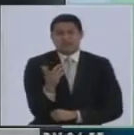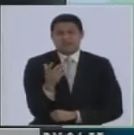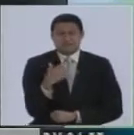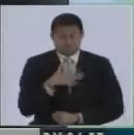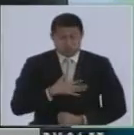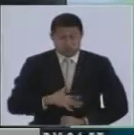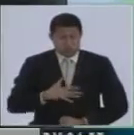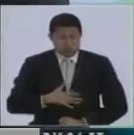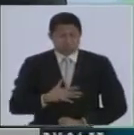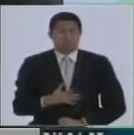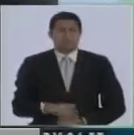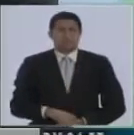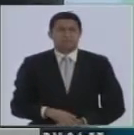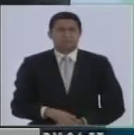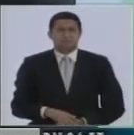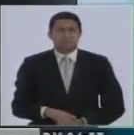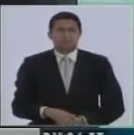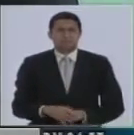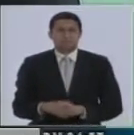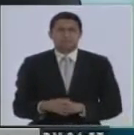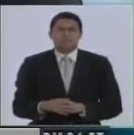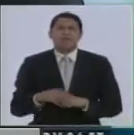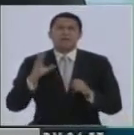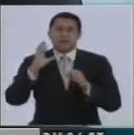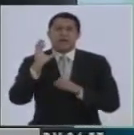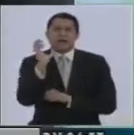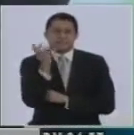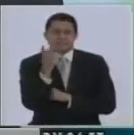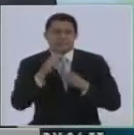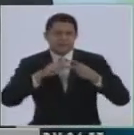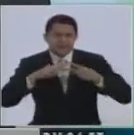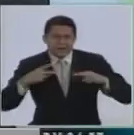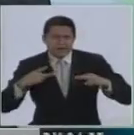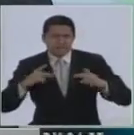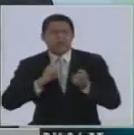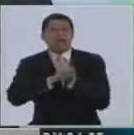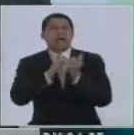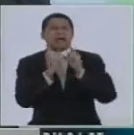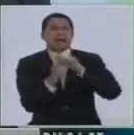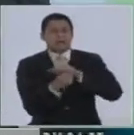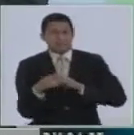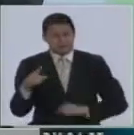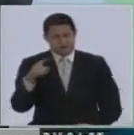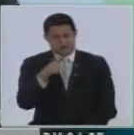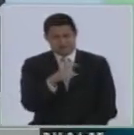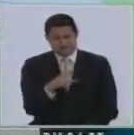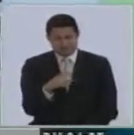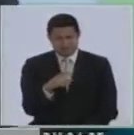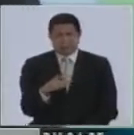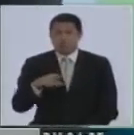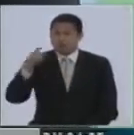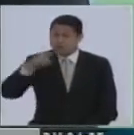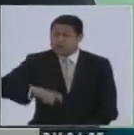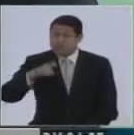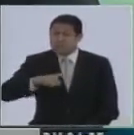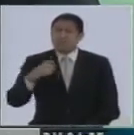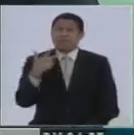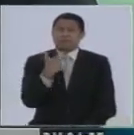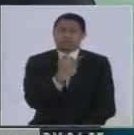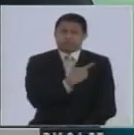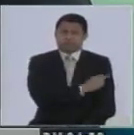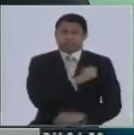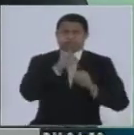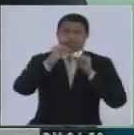organismo eso se llama purga ambiental genética entonces cambia la bacteria y nosotros entonces cuando retiramos el